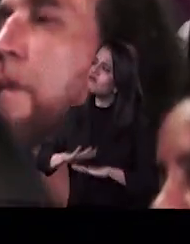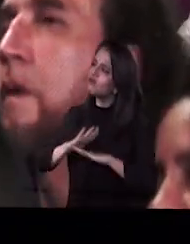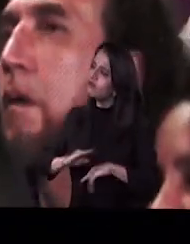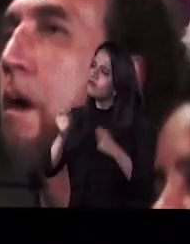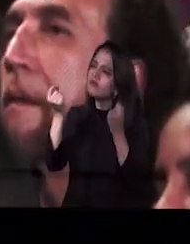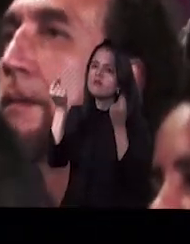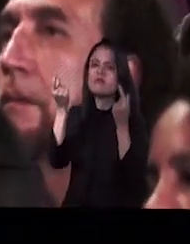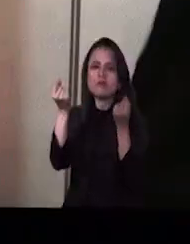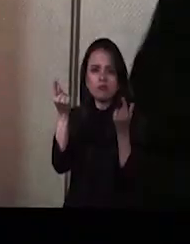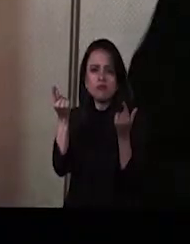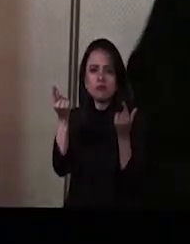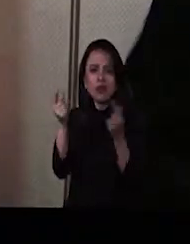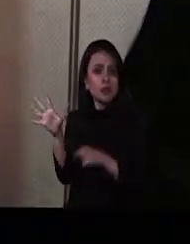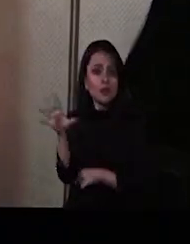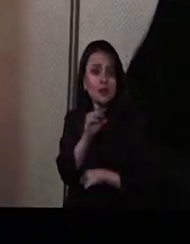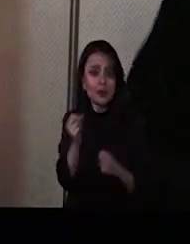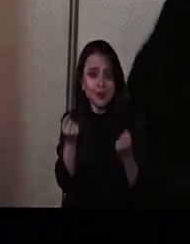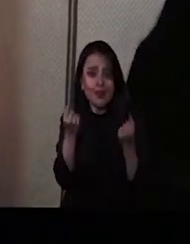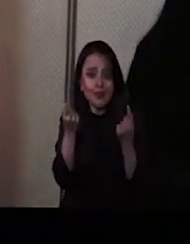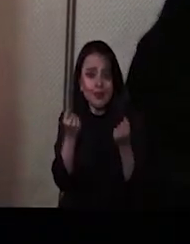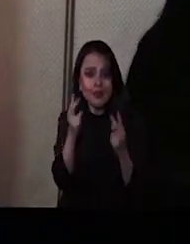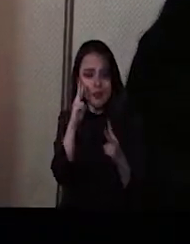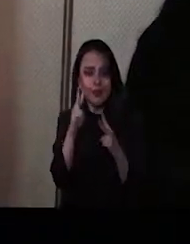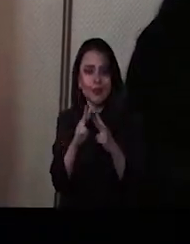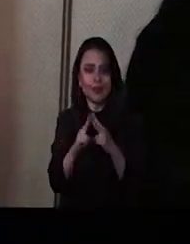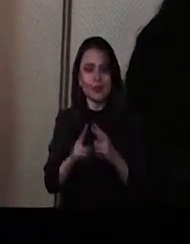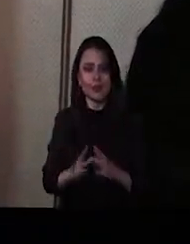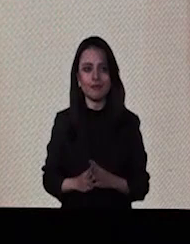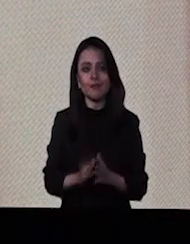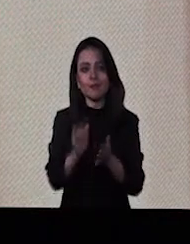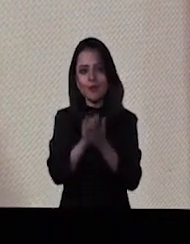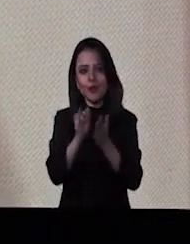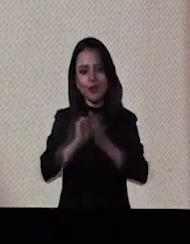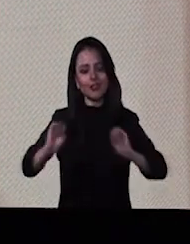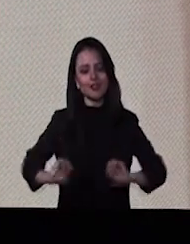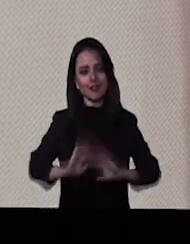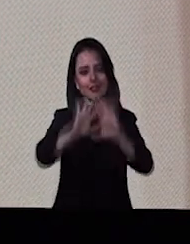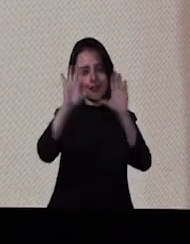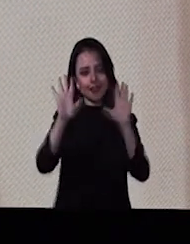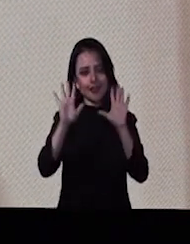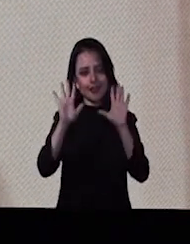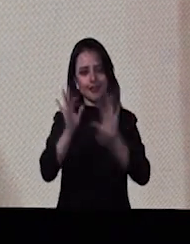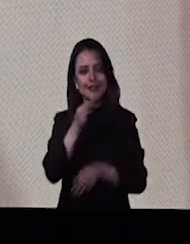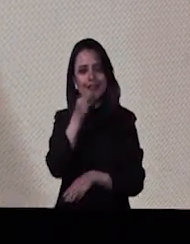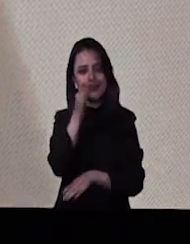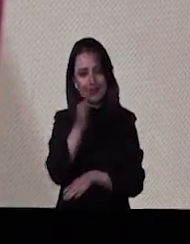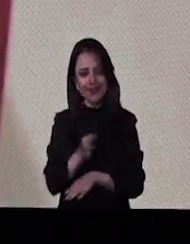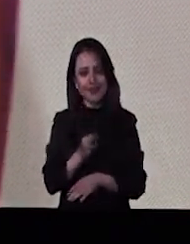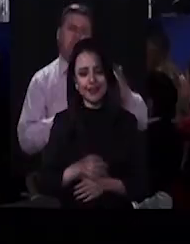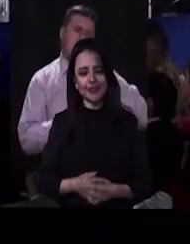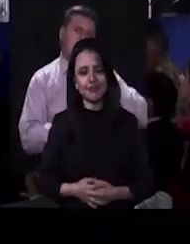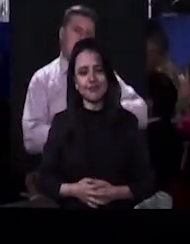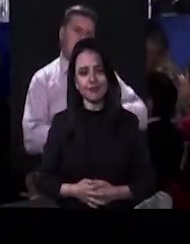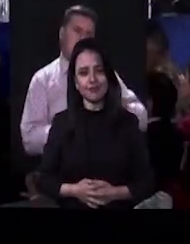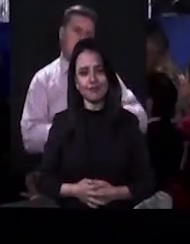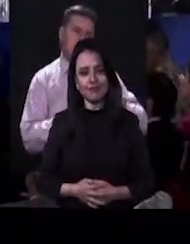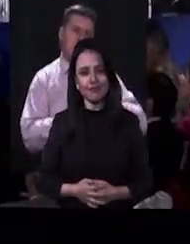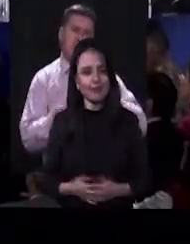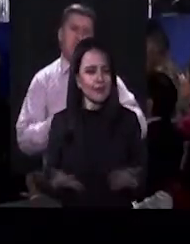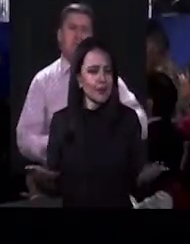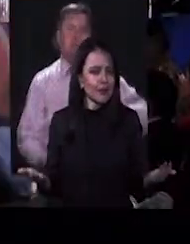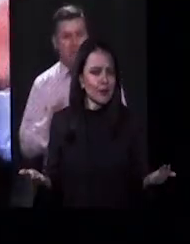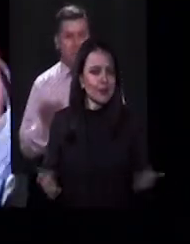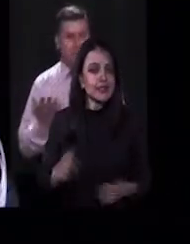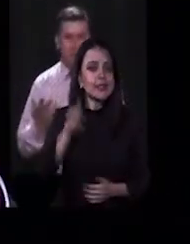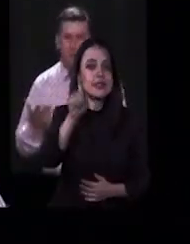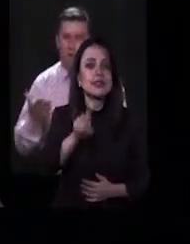de los colombianos. Para eso se requiere el esclarecimiento de la verdad y se requiere también que